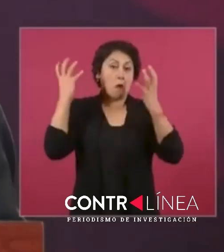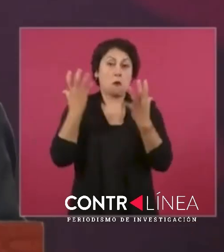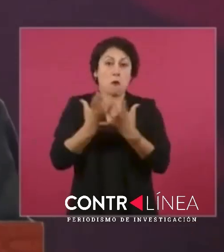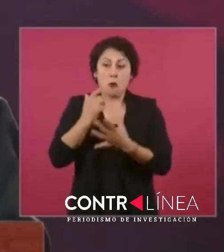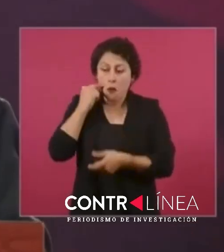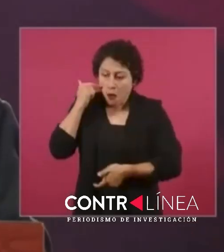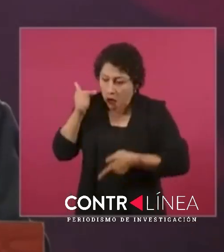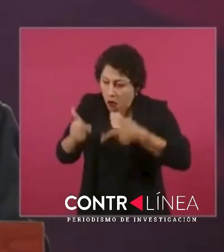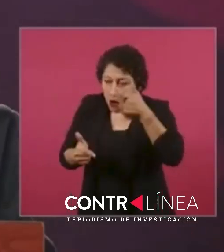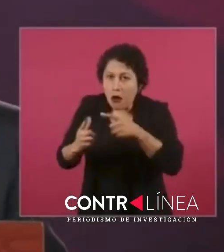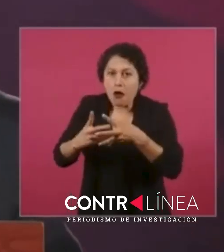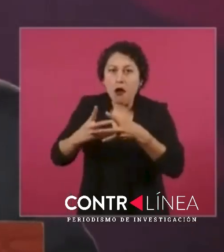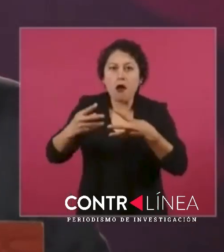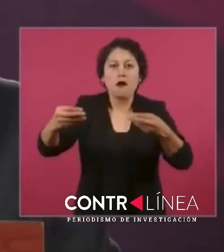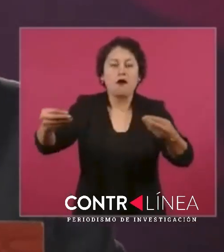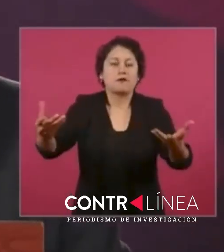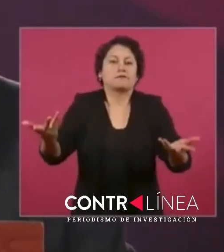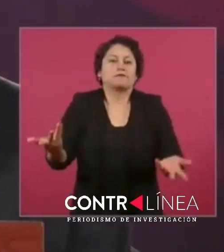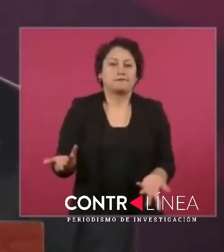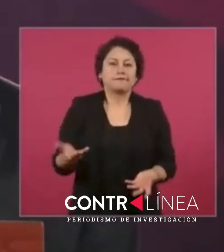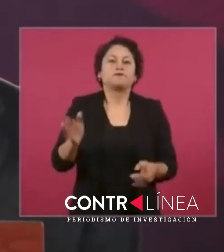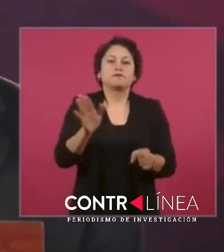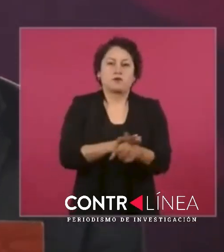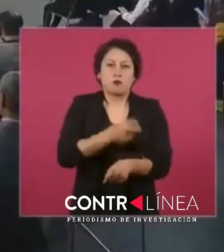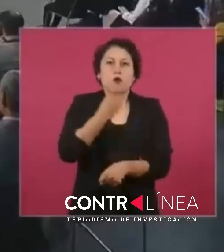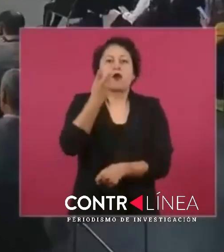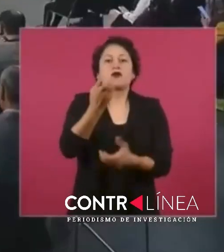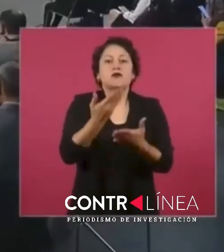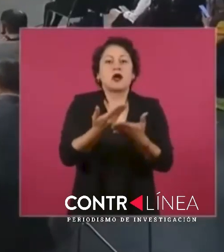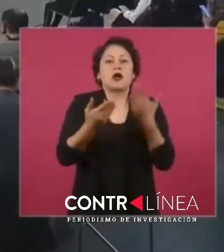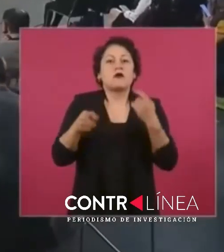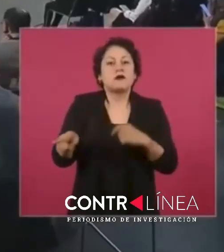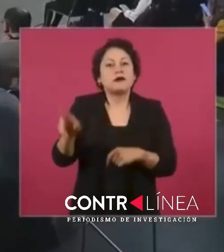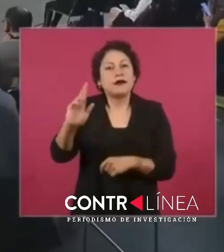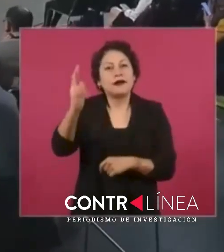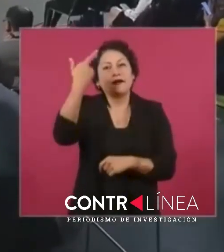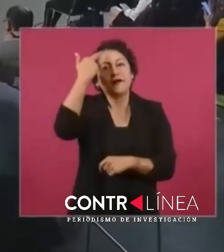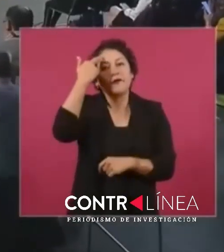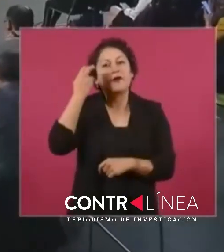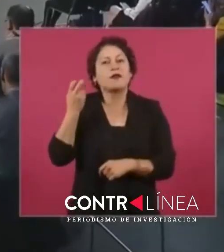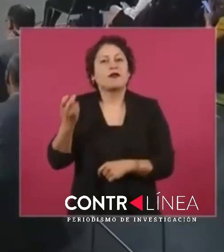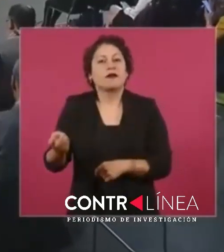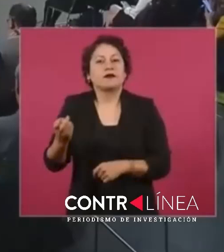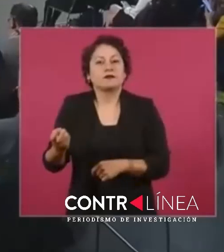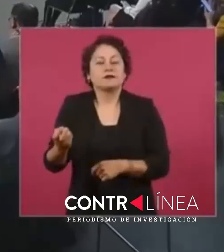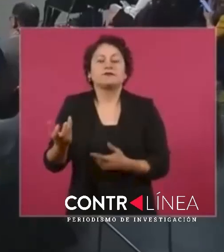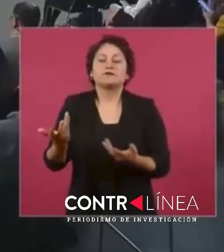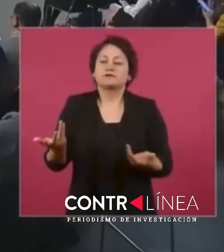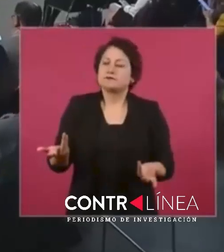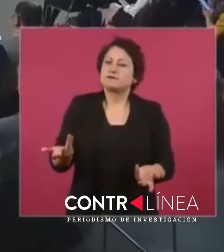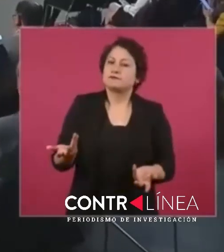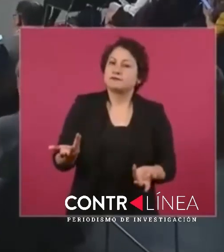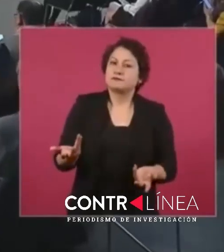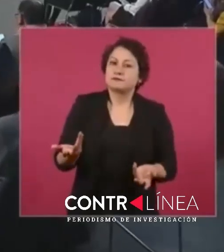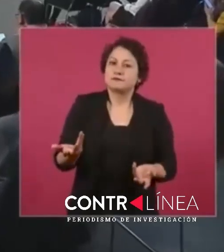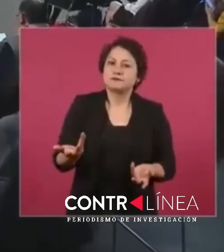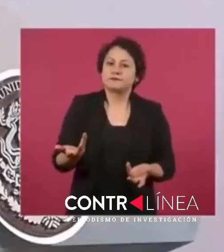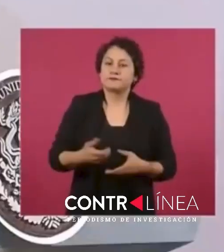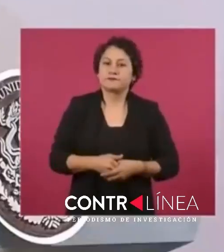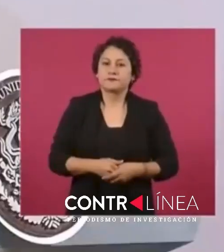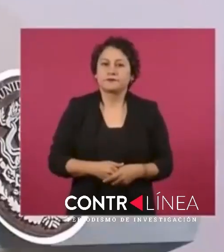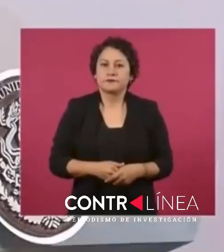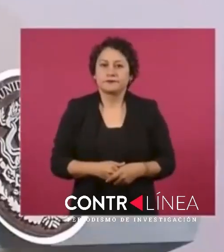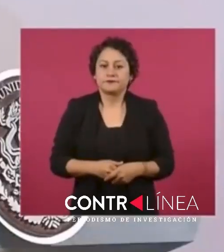bien recogiendo esta tradición, pues podemos recordar que siempre ha habido